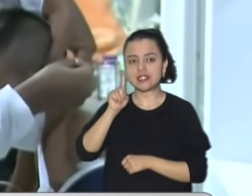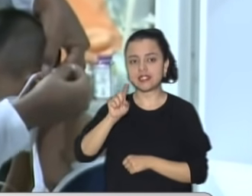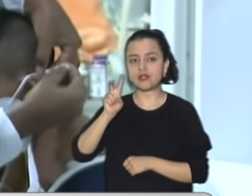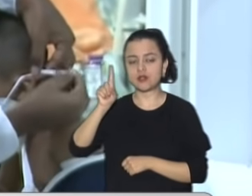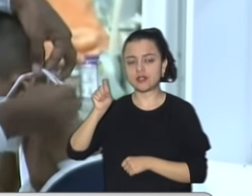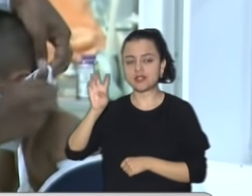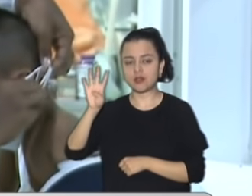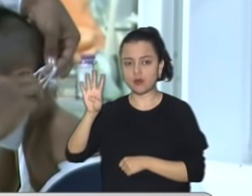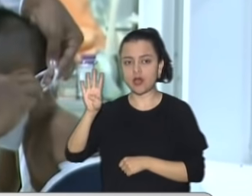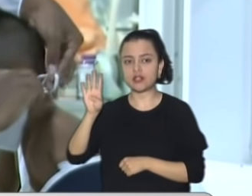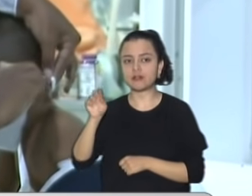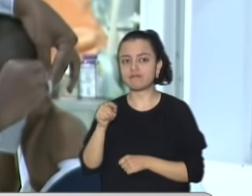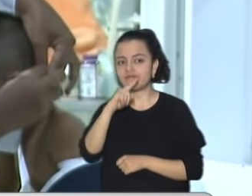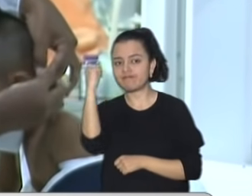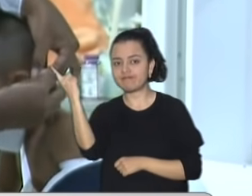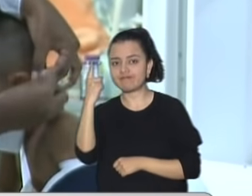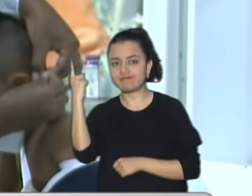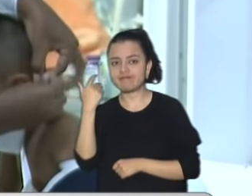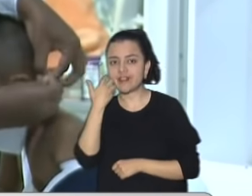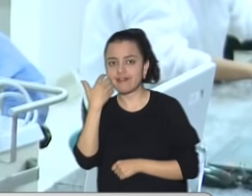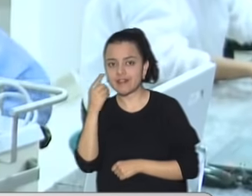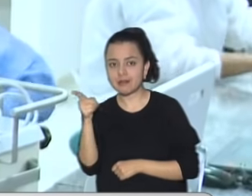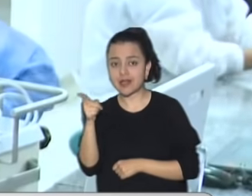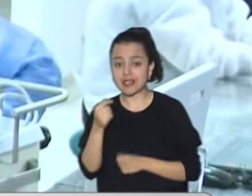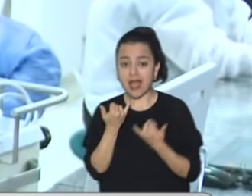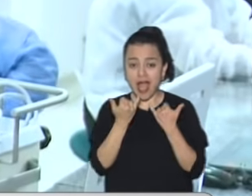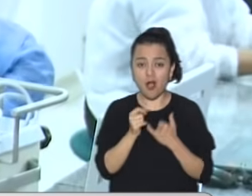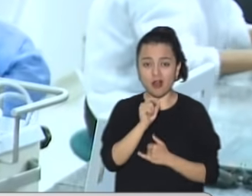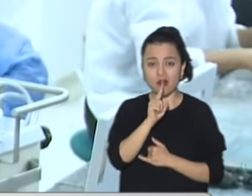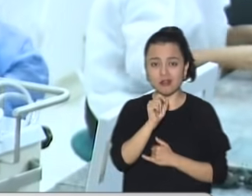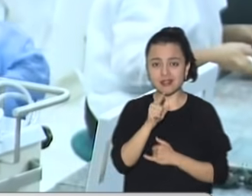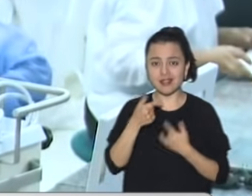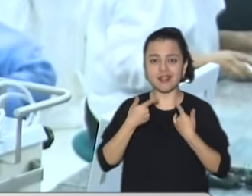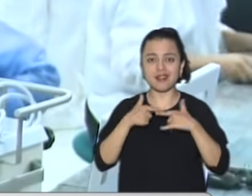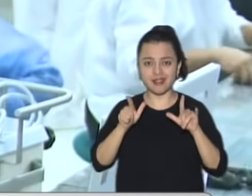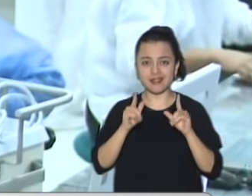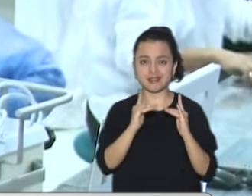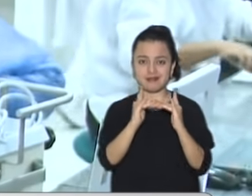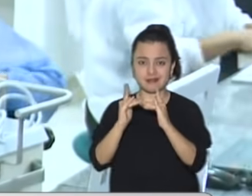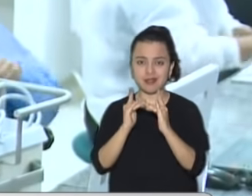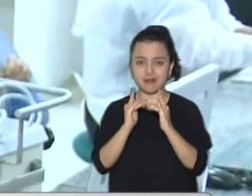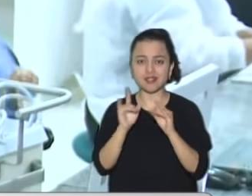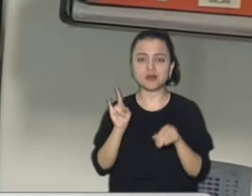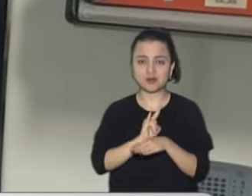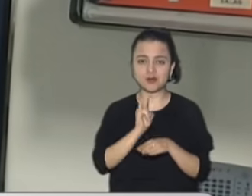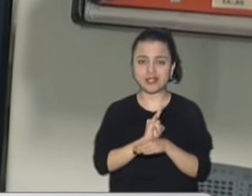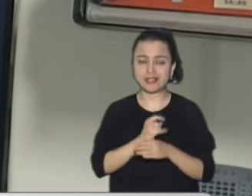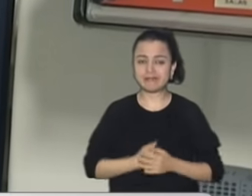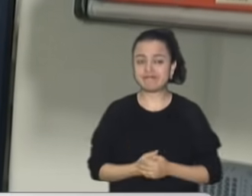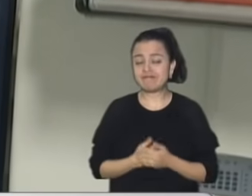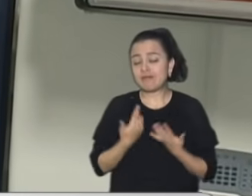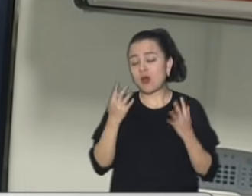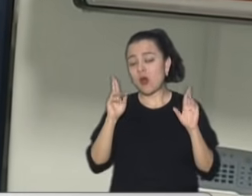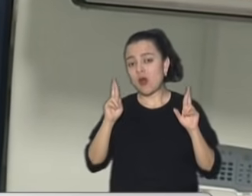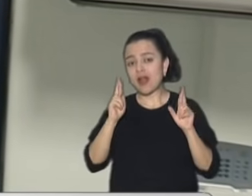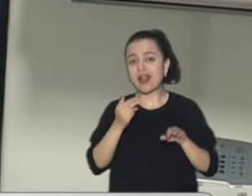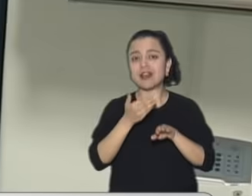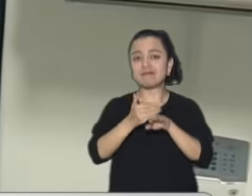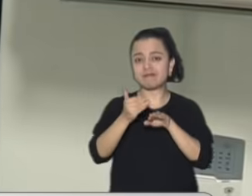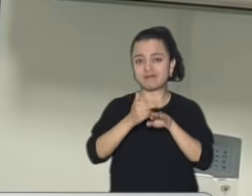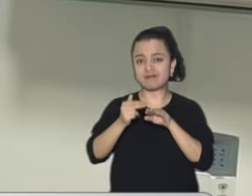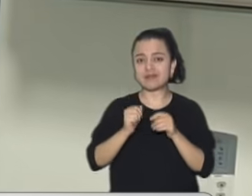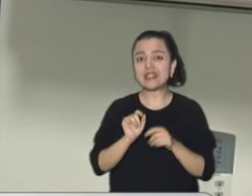patologías y hasta el momento solamente hay 11 disponibles. Se espera que en las próximas horas se puedan habilitar 10 nuevas